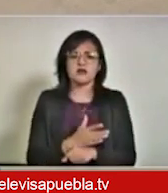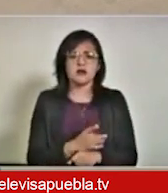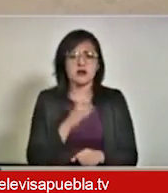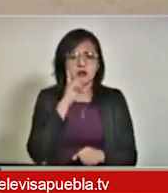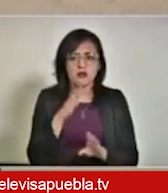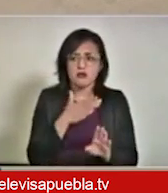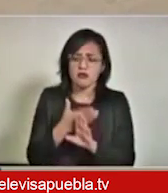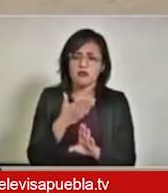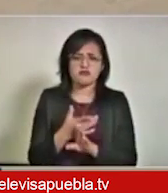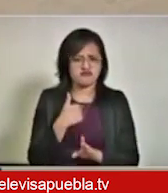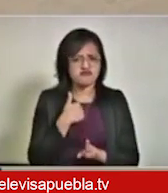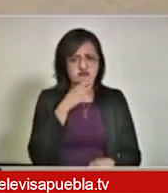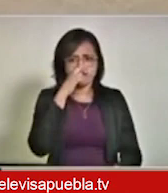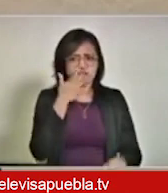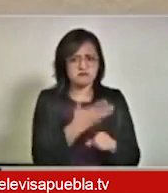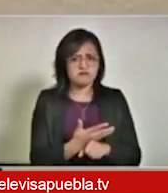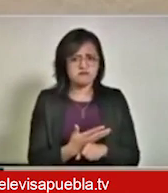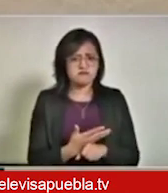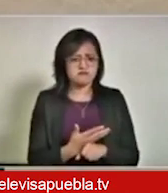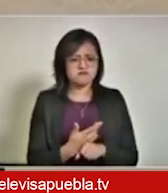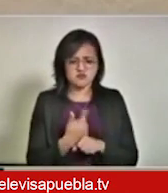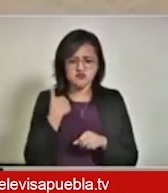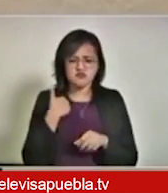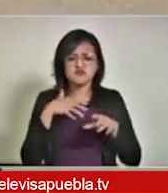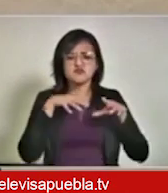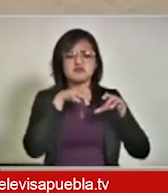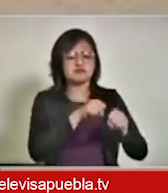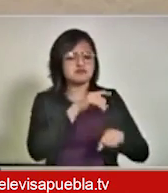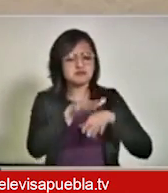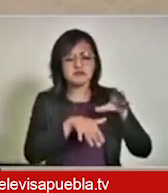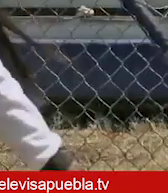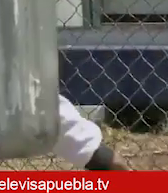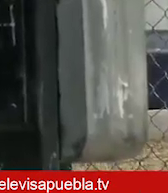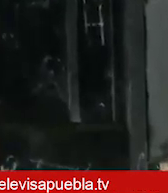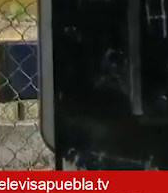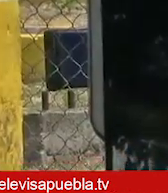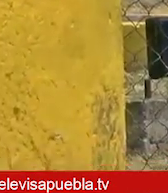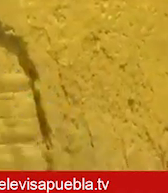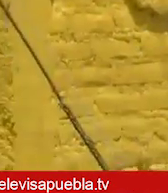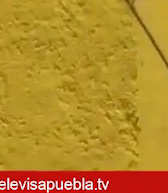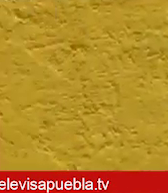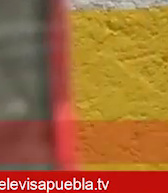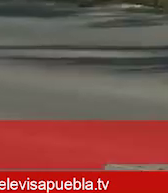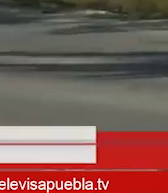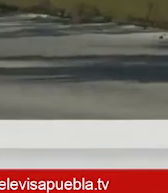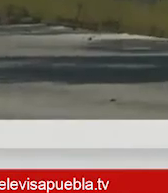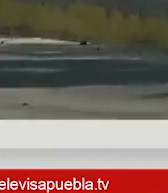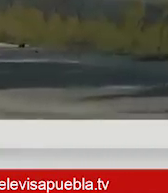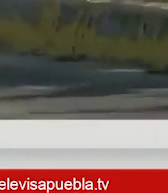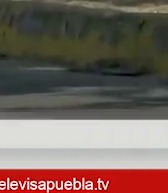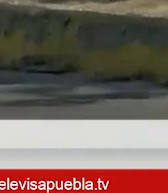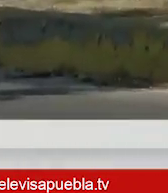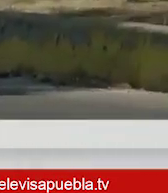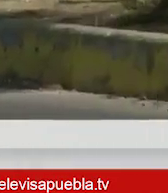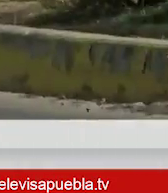hay un presunto responsable en la cárcel. Además aceptó la realización de una mesa de